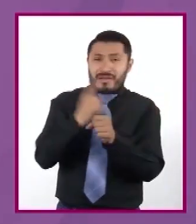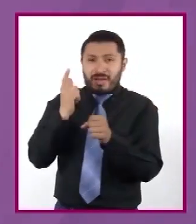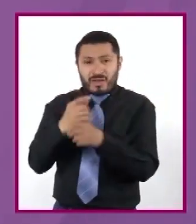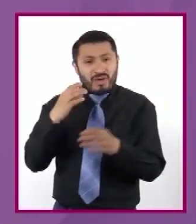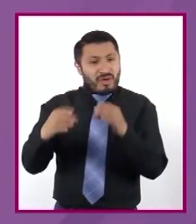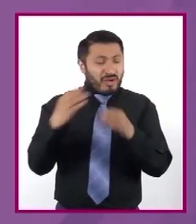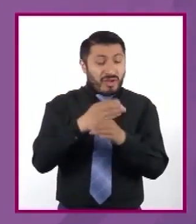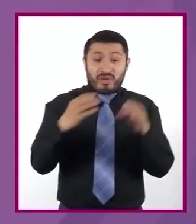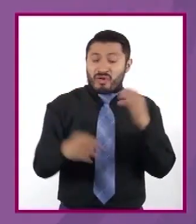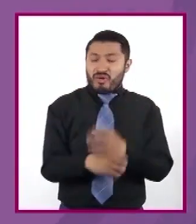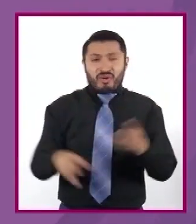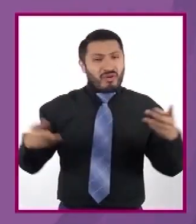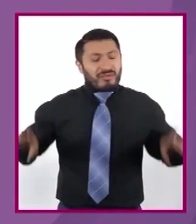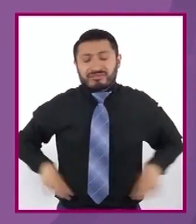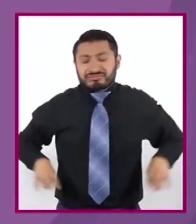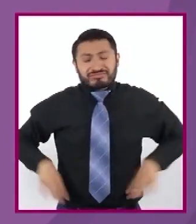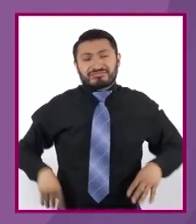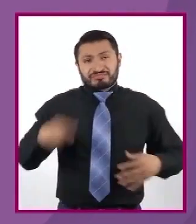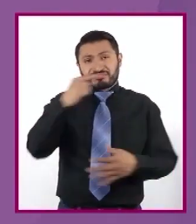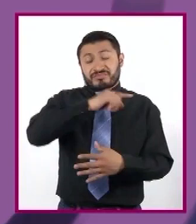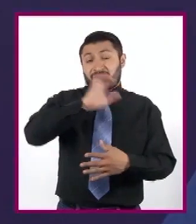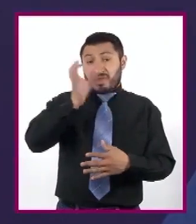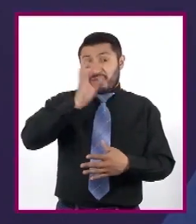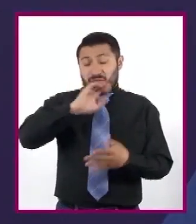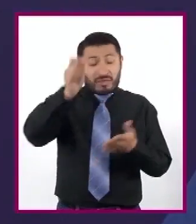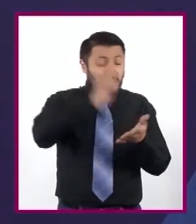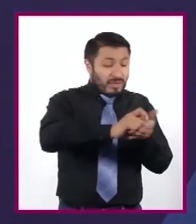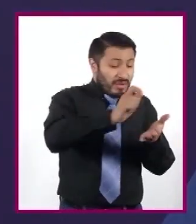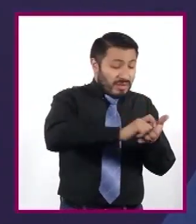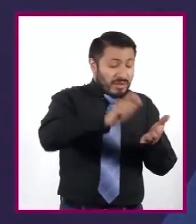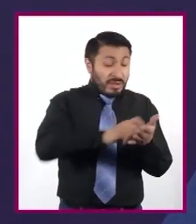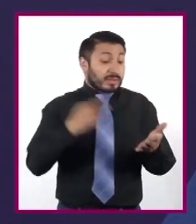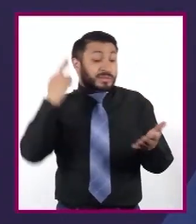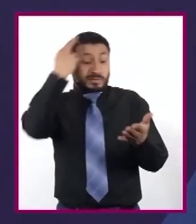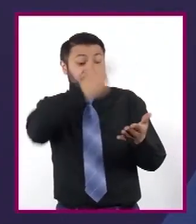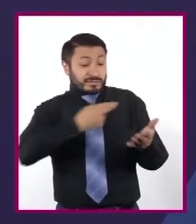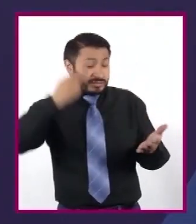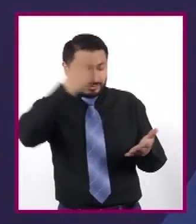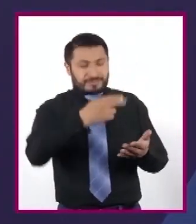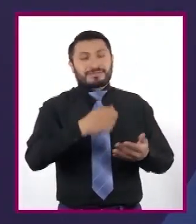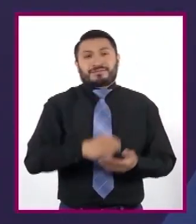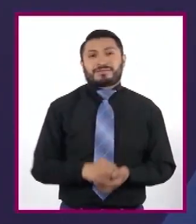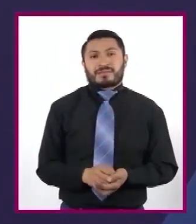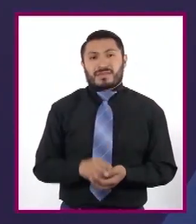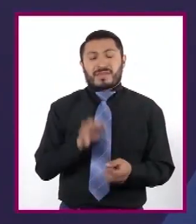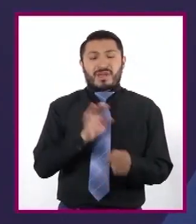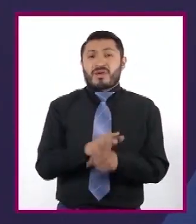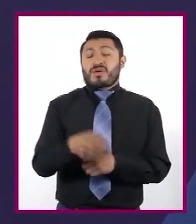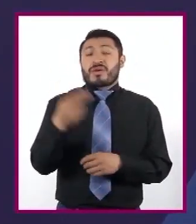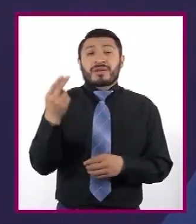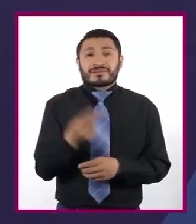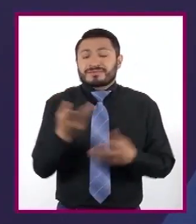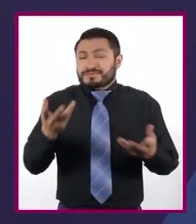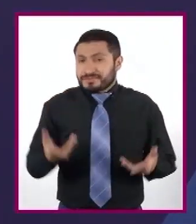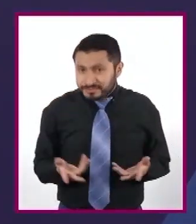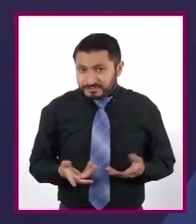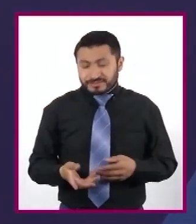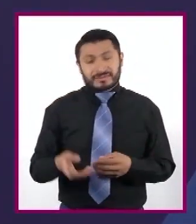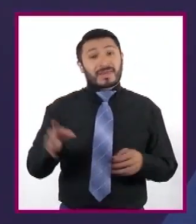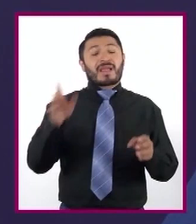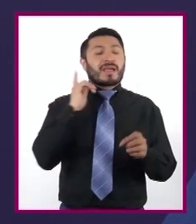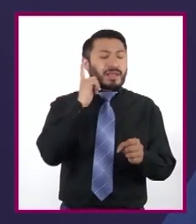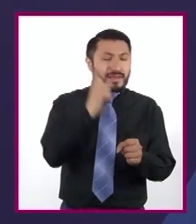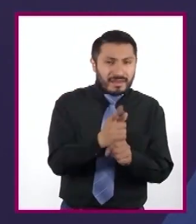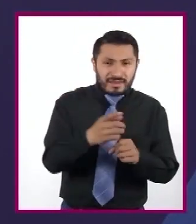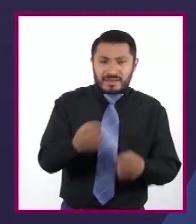y revisamos nuestros textos. Con apoyo de los contenidos que trabajaremos, conocerán cómo se pueden expresar ideas